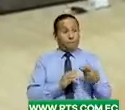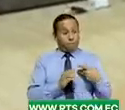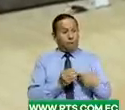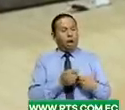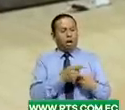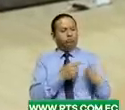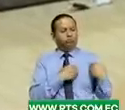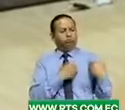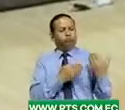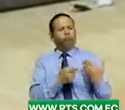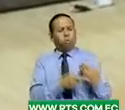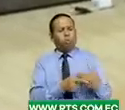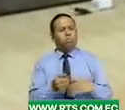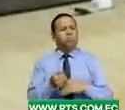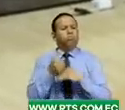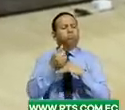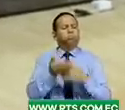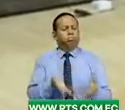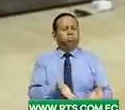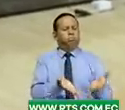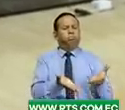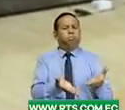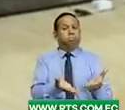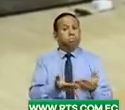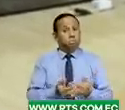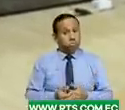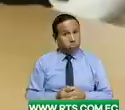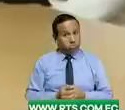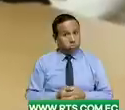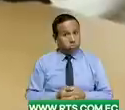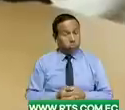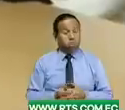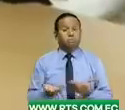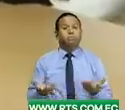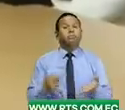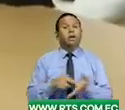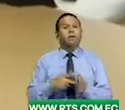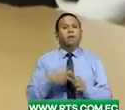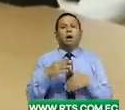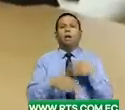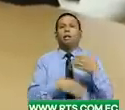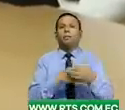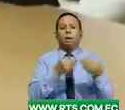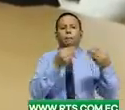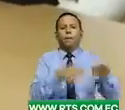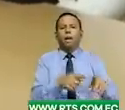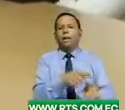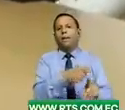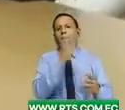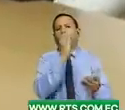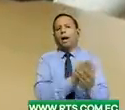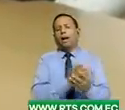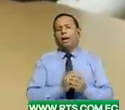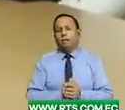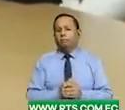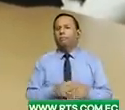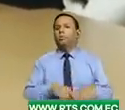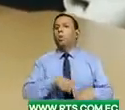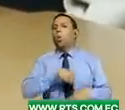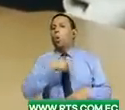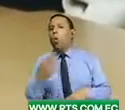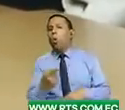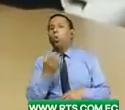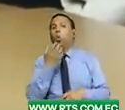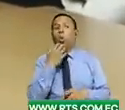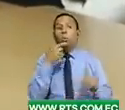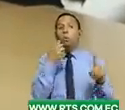zonal de la Agencia de Regulación y Control Minero de la SUAI, quien duró pocos días en ese cargo, y de ahí surgiría